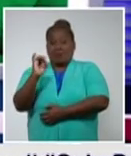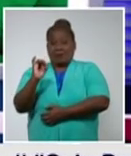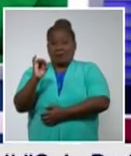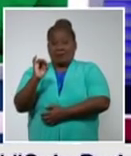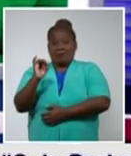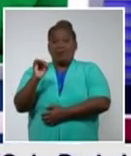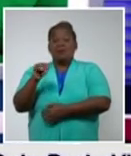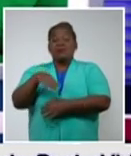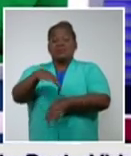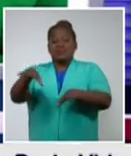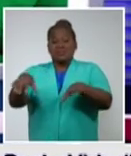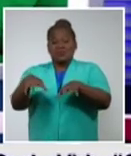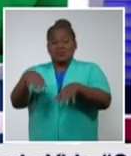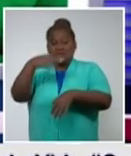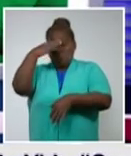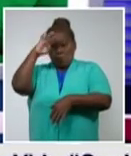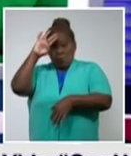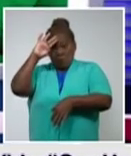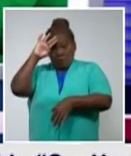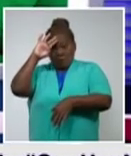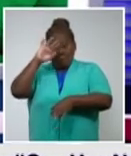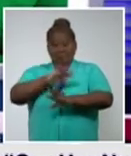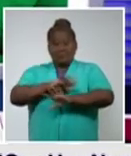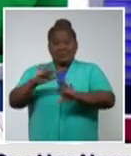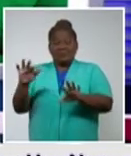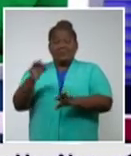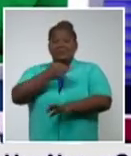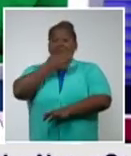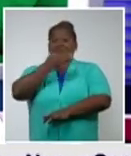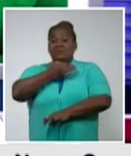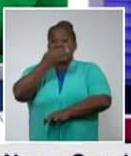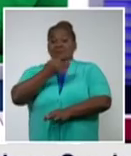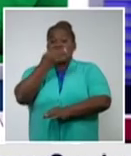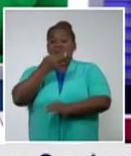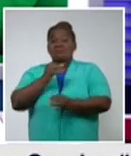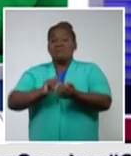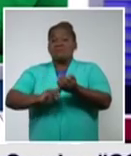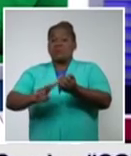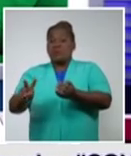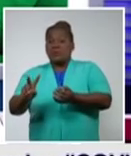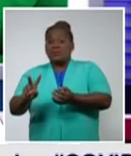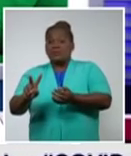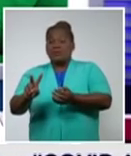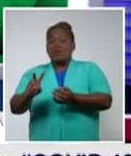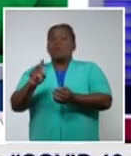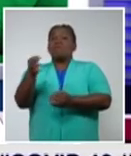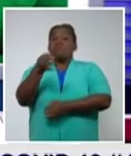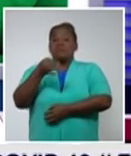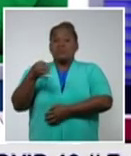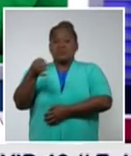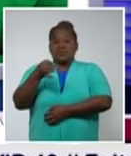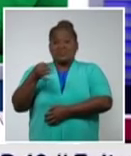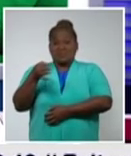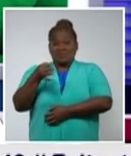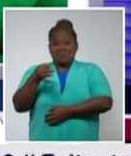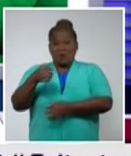Cuba, estas son las provincias y el municipio especial Isla de la Juventud con mayores tasas de